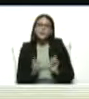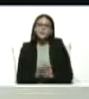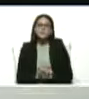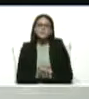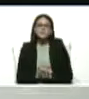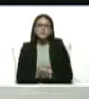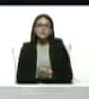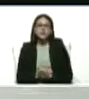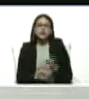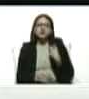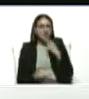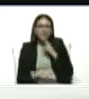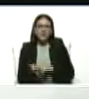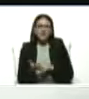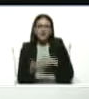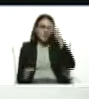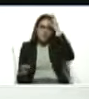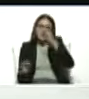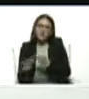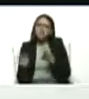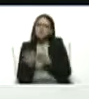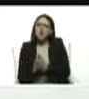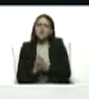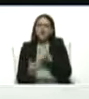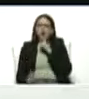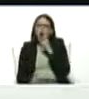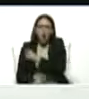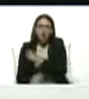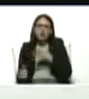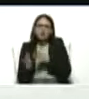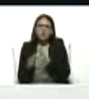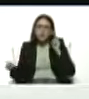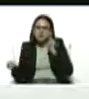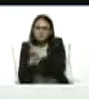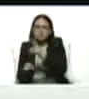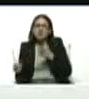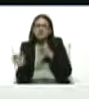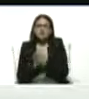no creo en el odio, no creo en la intolerancia, en el revanchismo, en la